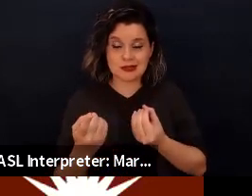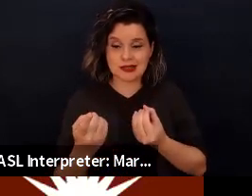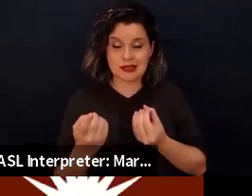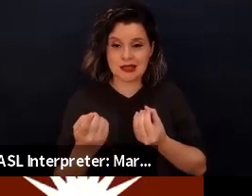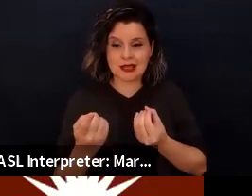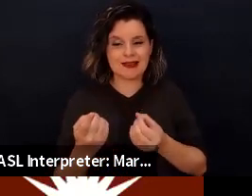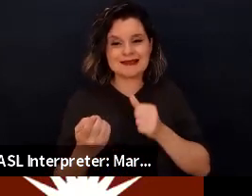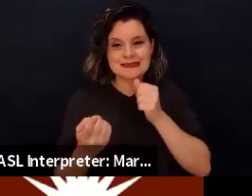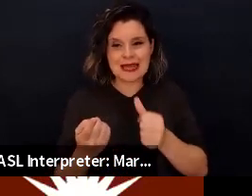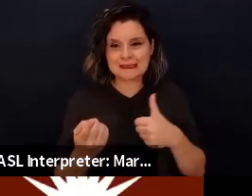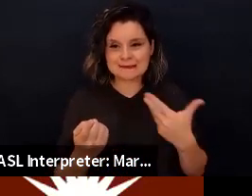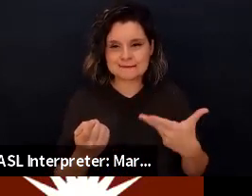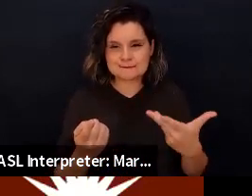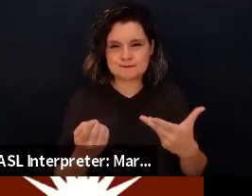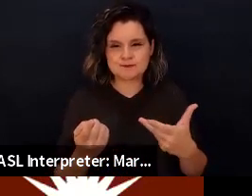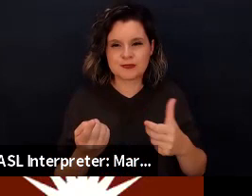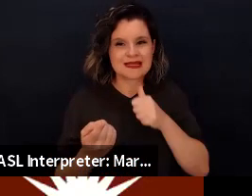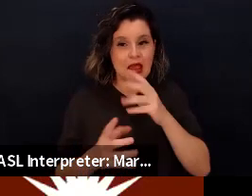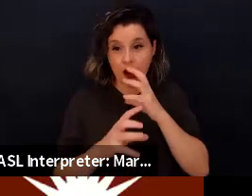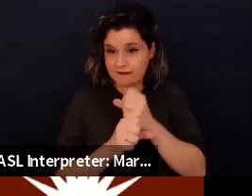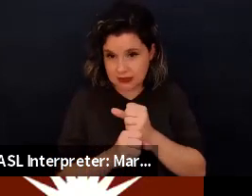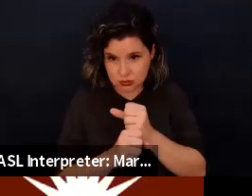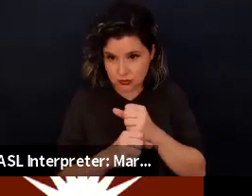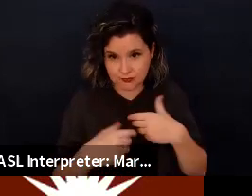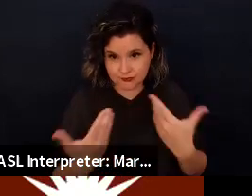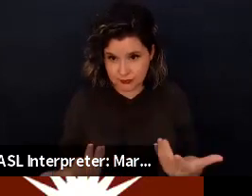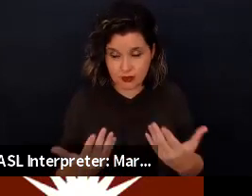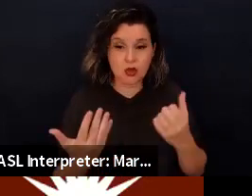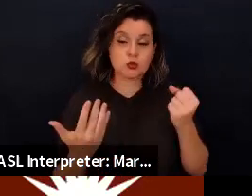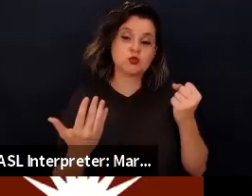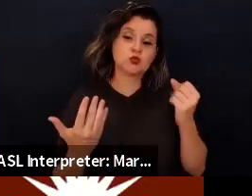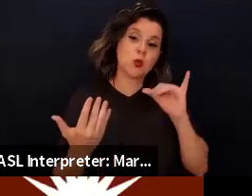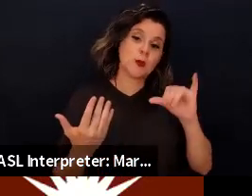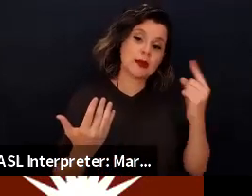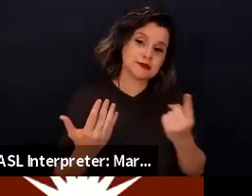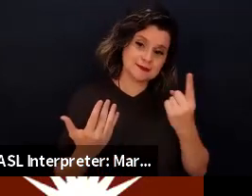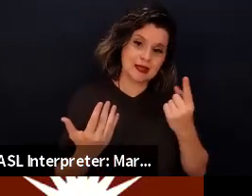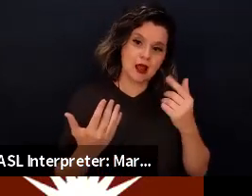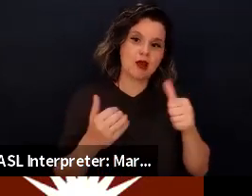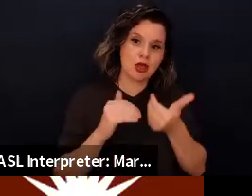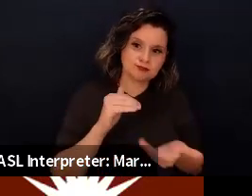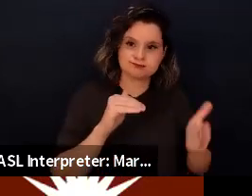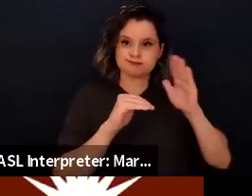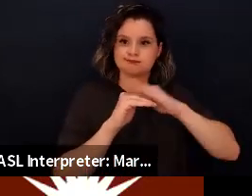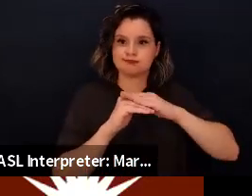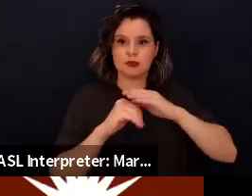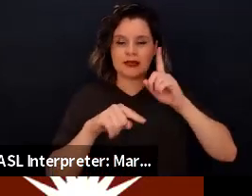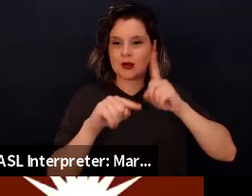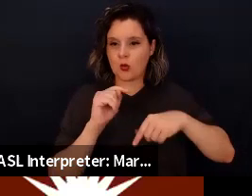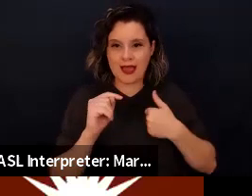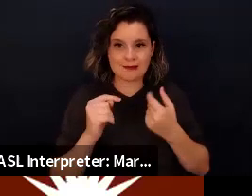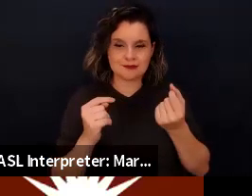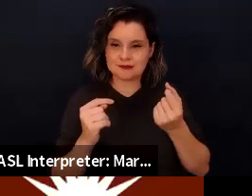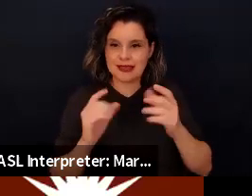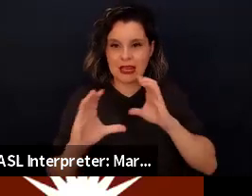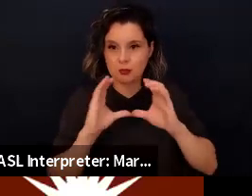no es confidencial. Entonces, eso es algo más que no pueden tener la capacidad de